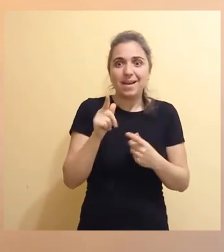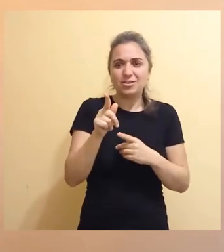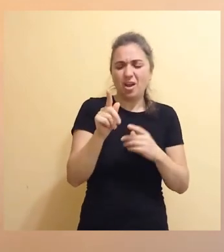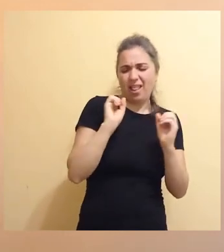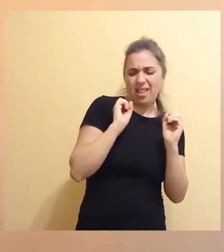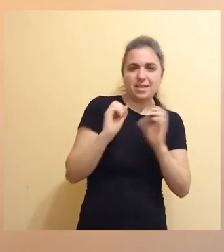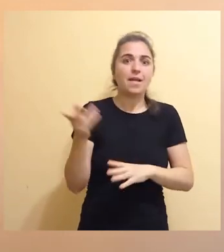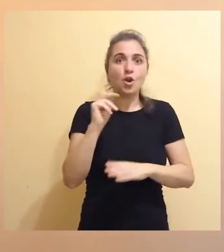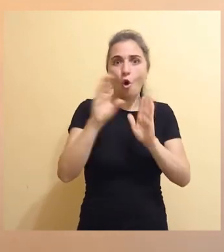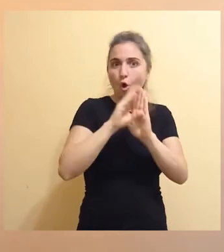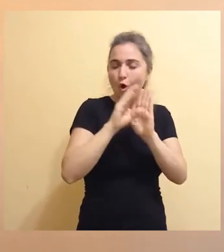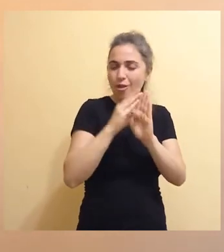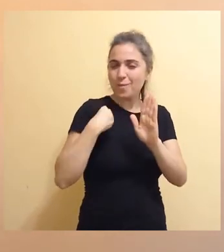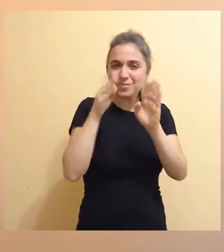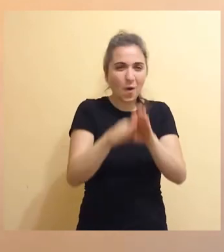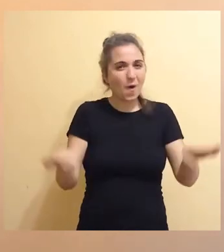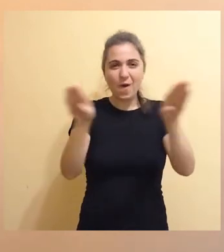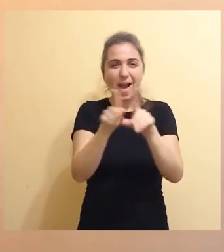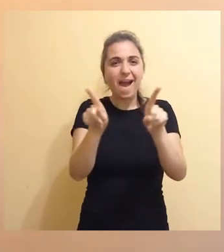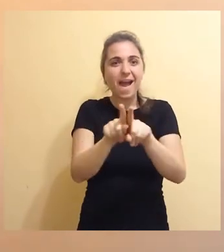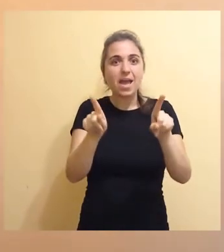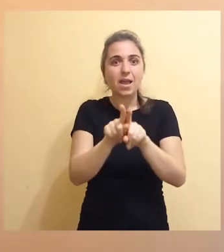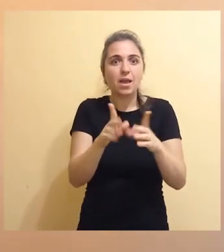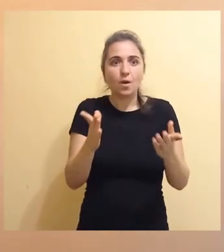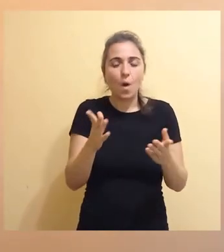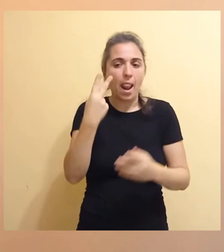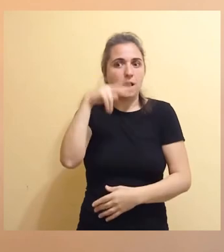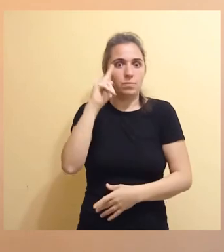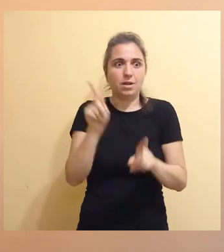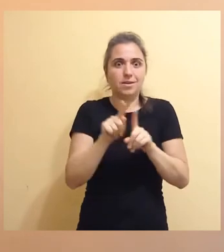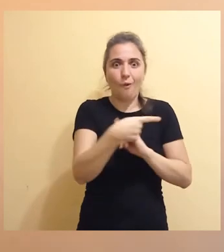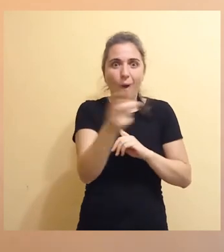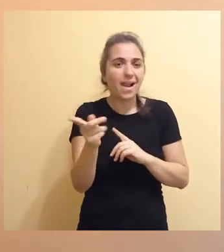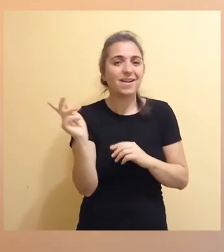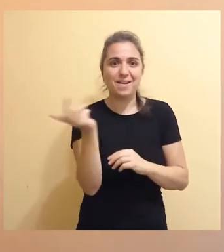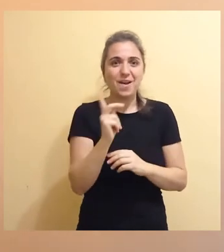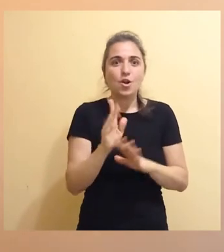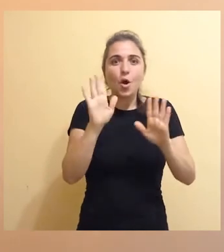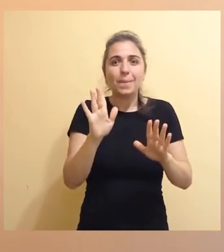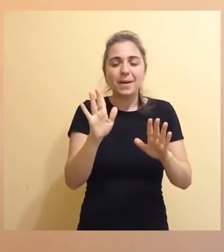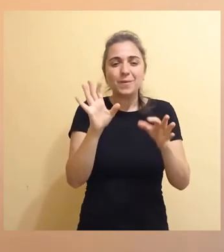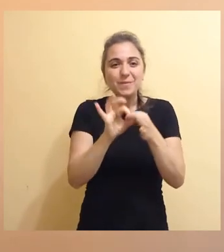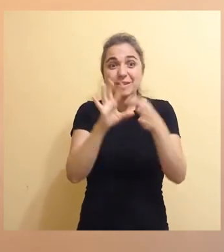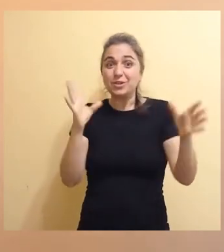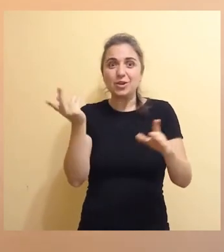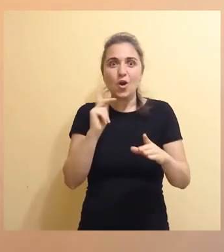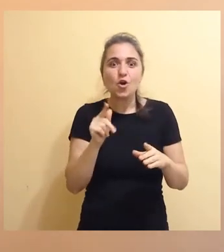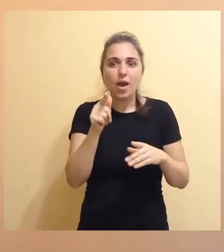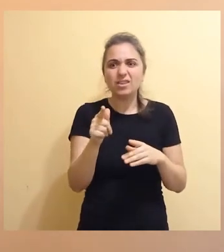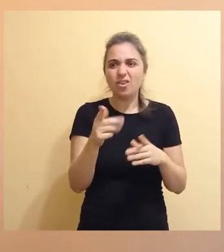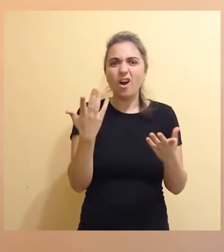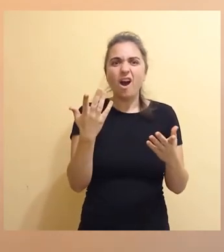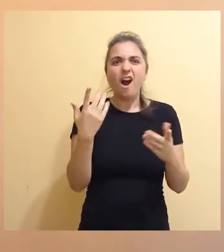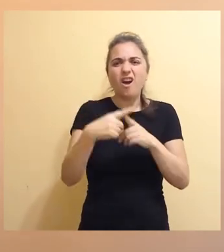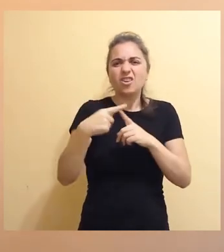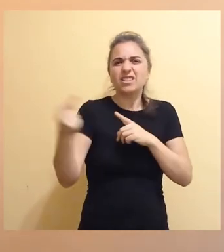nos ayuda. Tenemos que estar como en el mismo código, si no, aunque no seamos tan expertas como ellos, si no hay como una